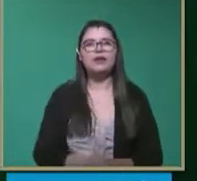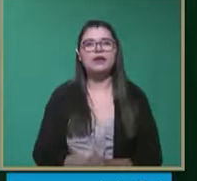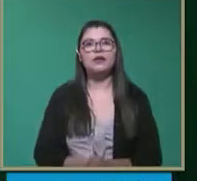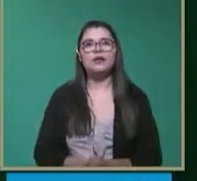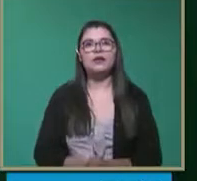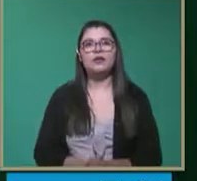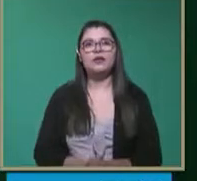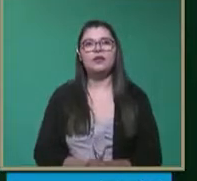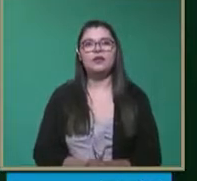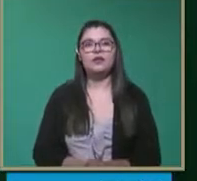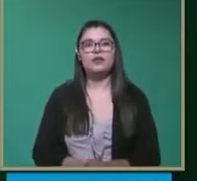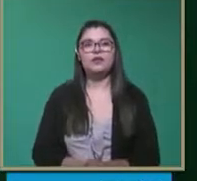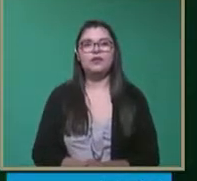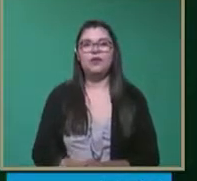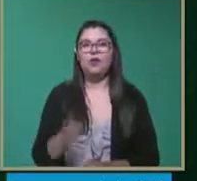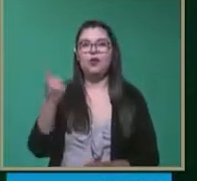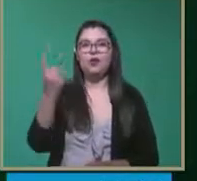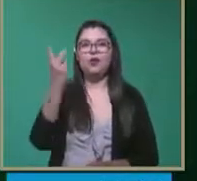Vamos a contar.